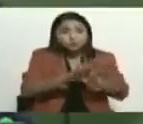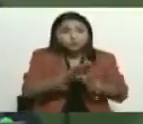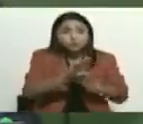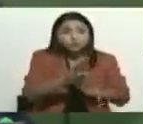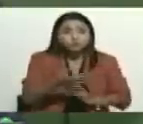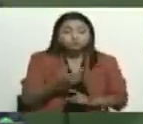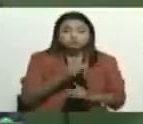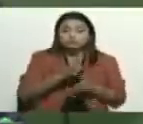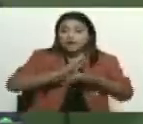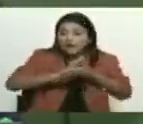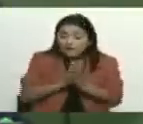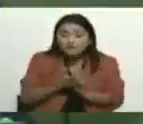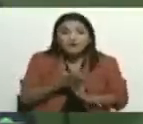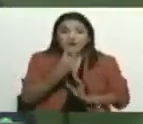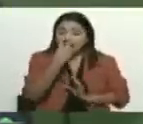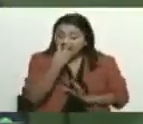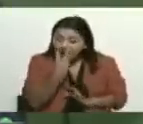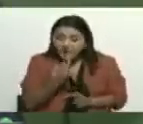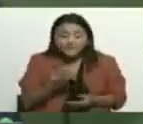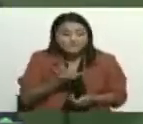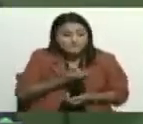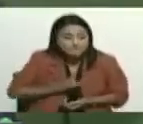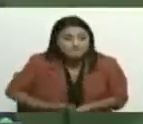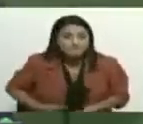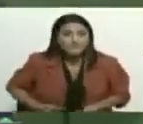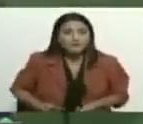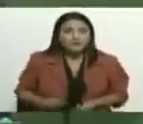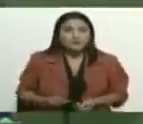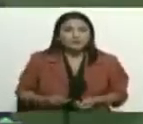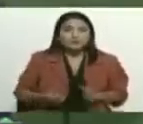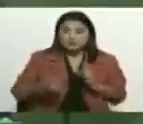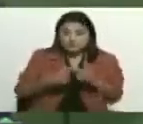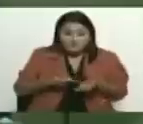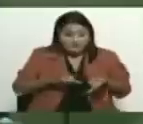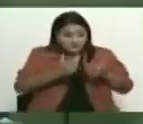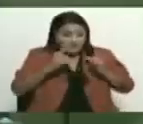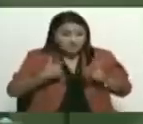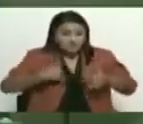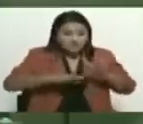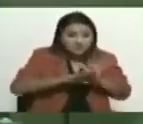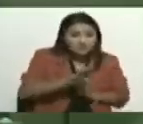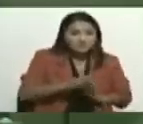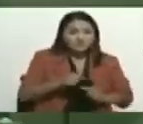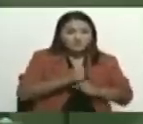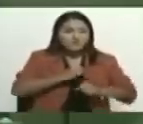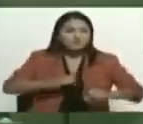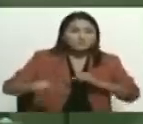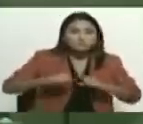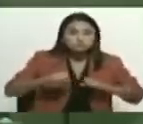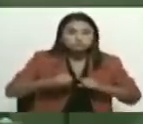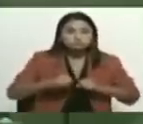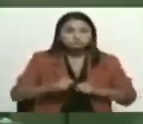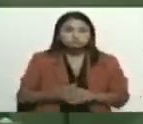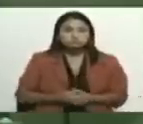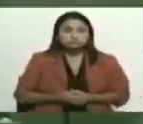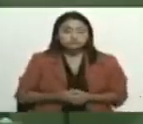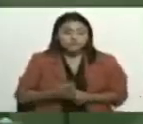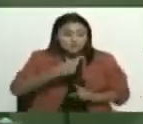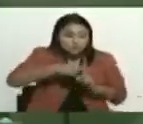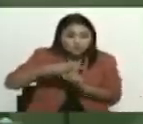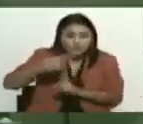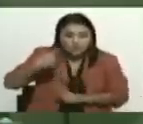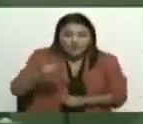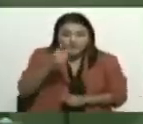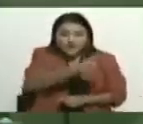derrotar el hambre o curar enfermedades si nos permitieran desarrollar a plenitud nuestras capacidades a partir de nuestras